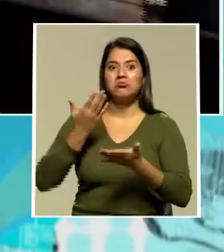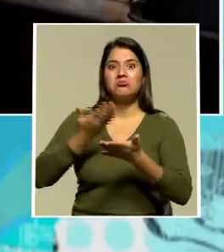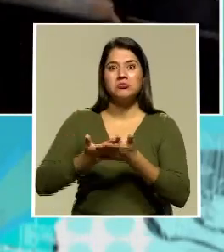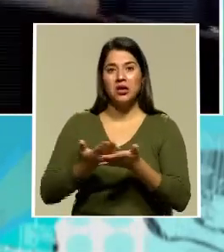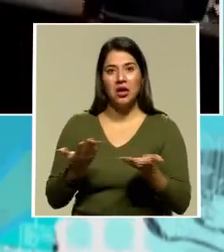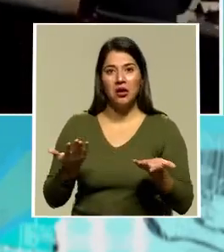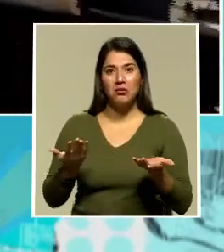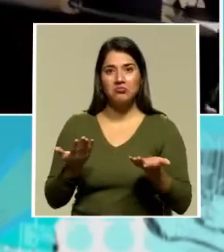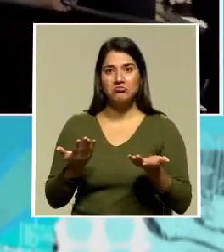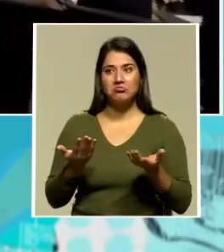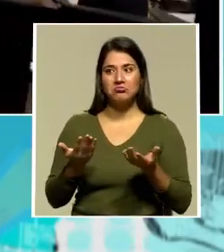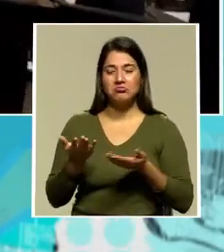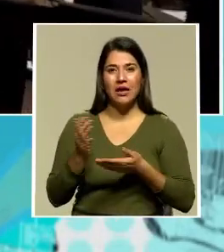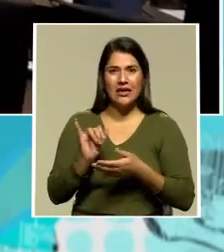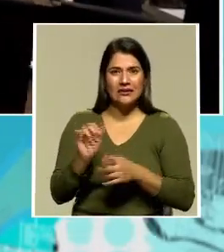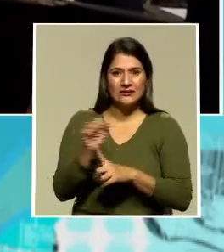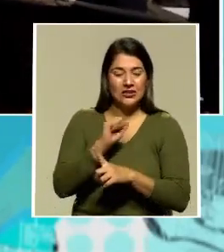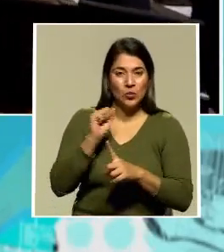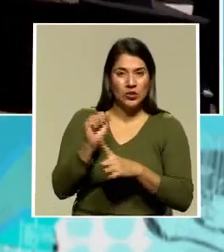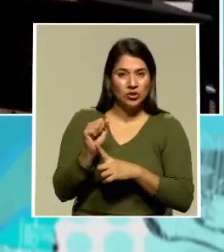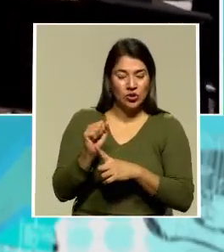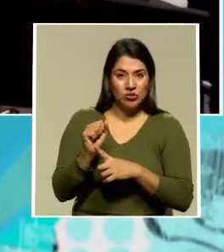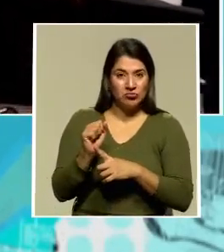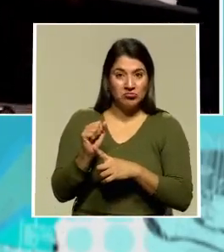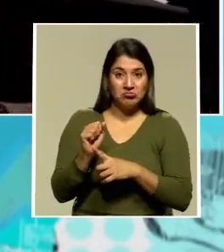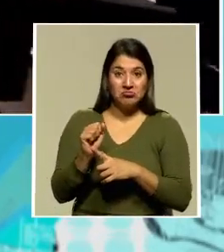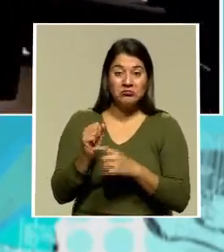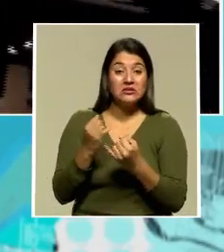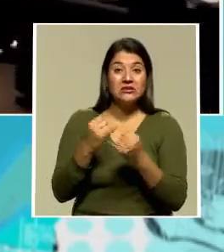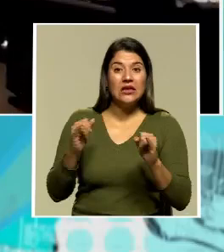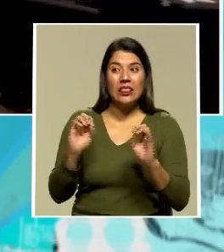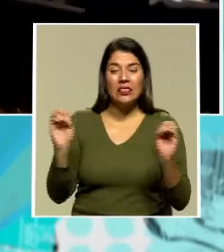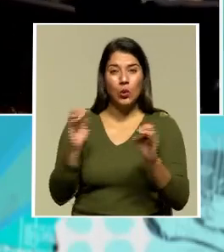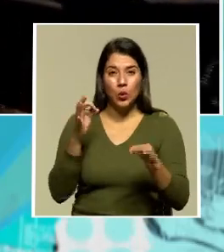caso de supuesta